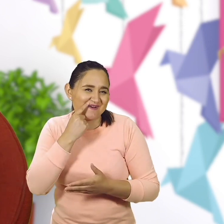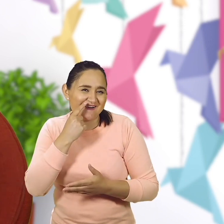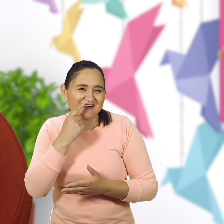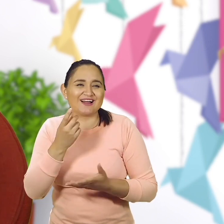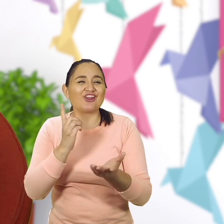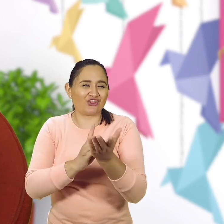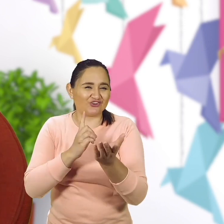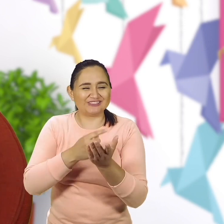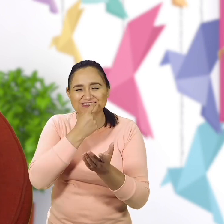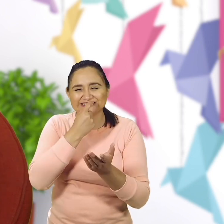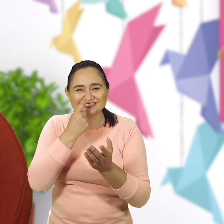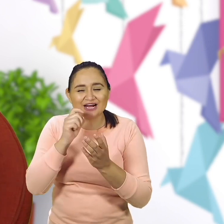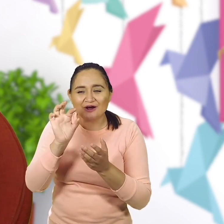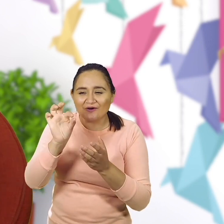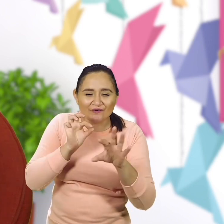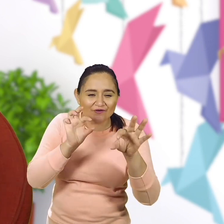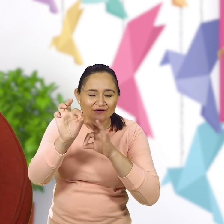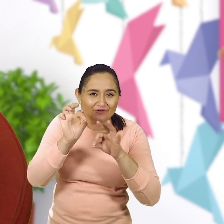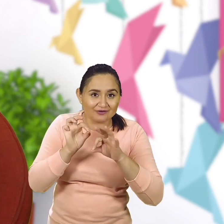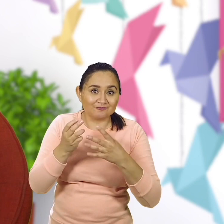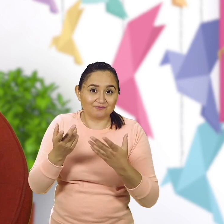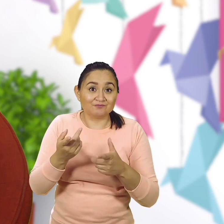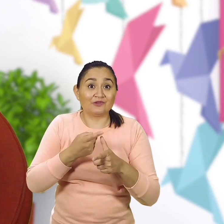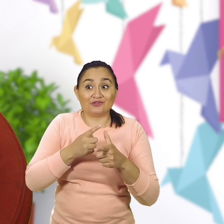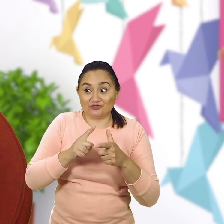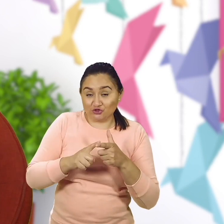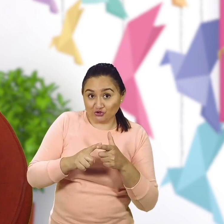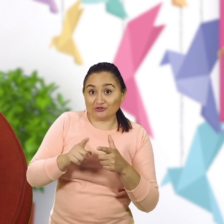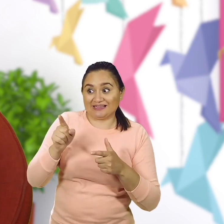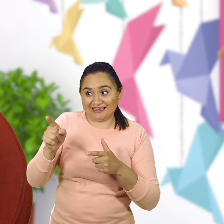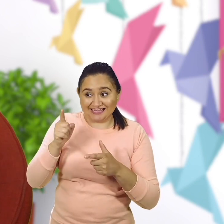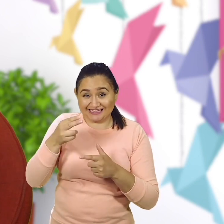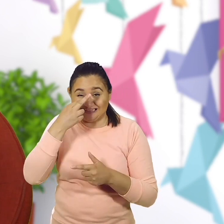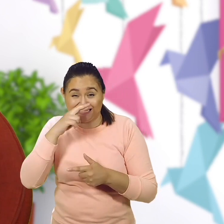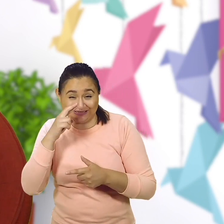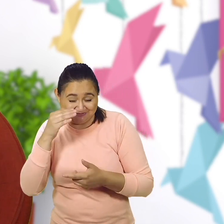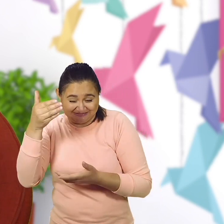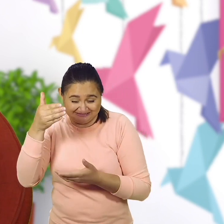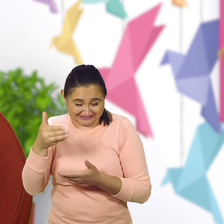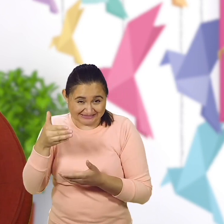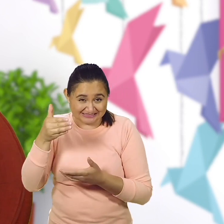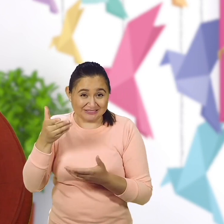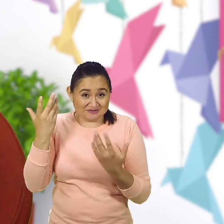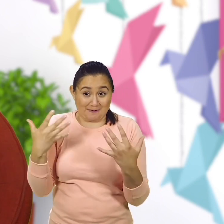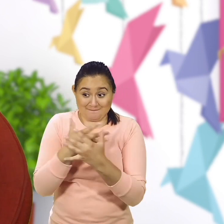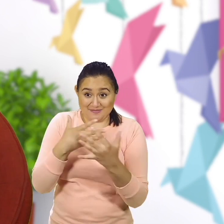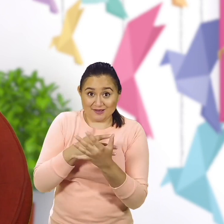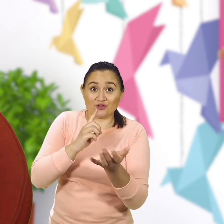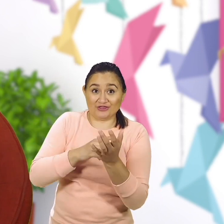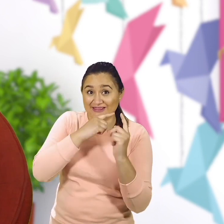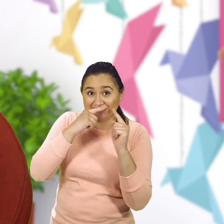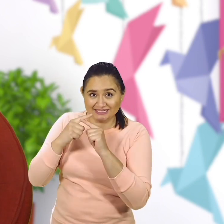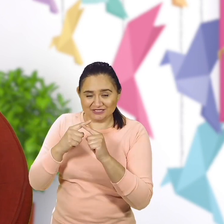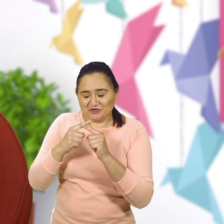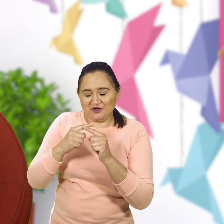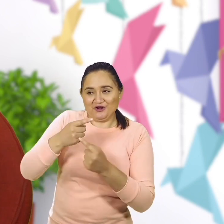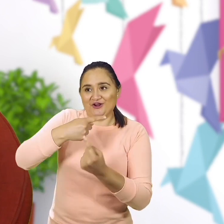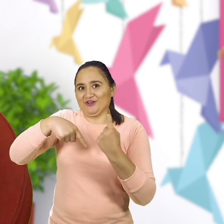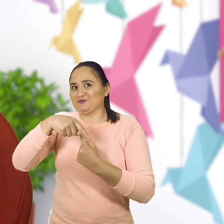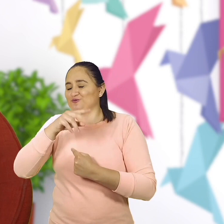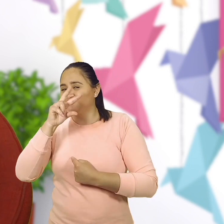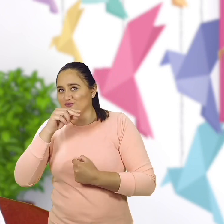el diente de leche del hijo del odontólogo del pueblo. Y como Miguel tenía pánico a los dentistas, no se había atrevido a regresar